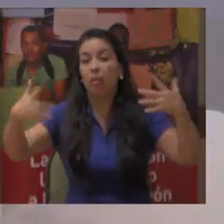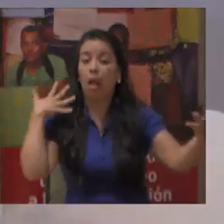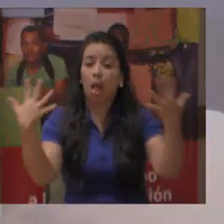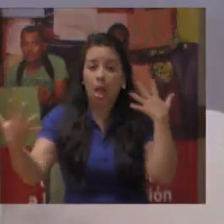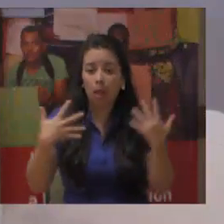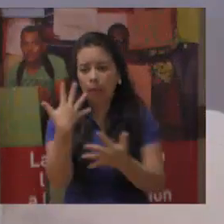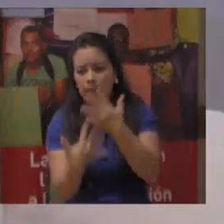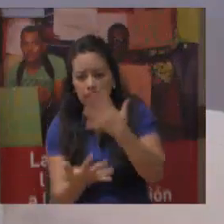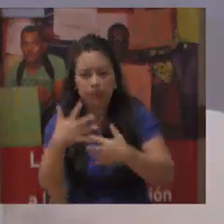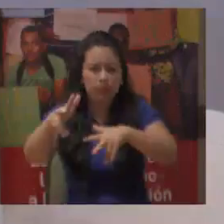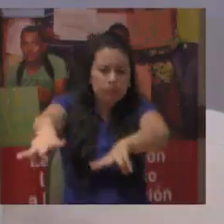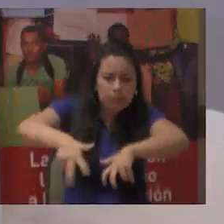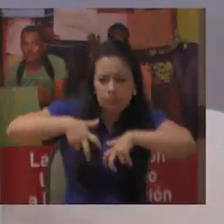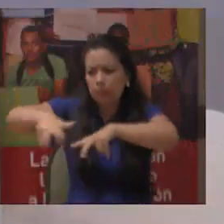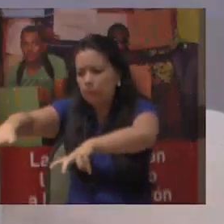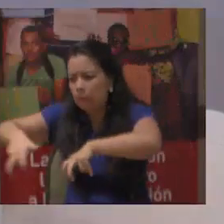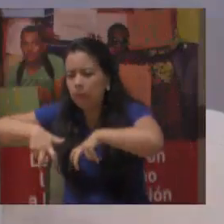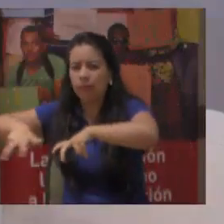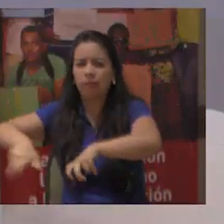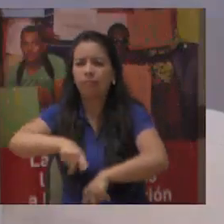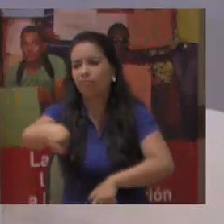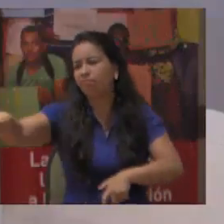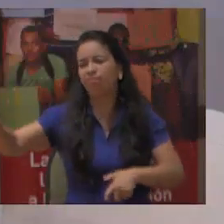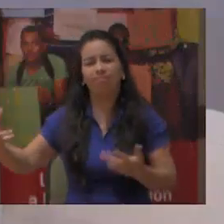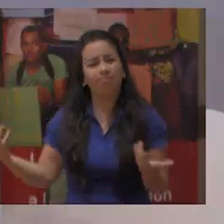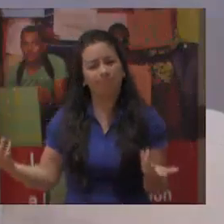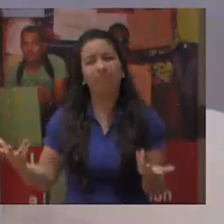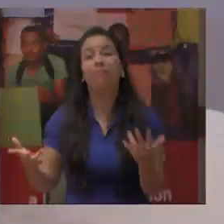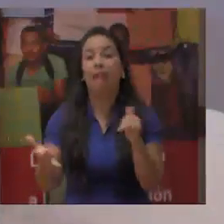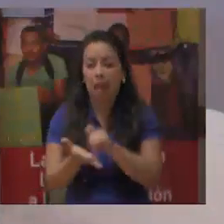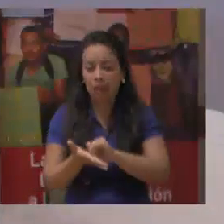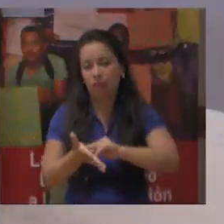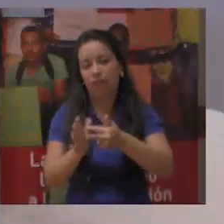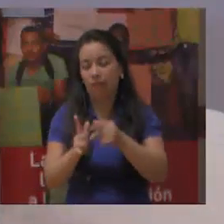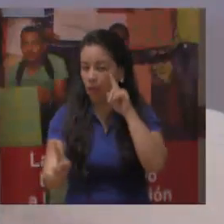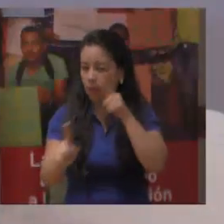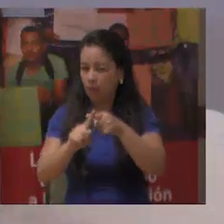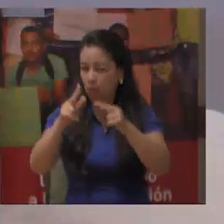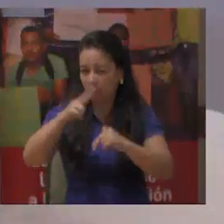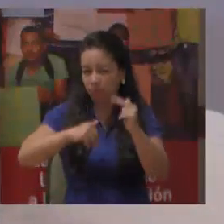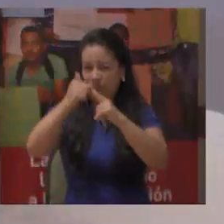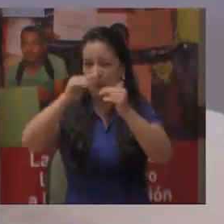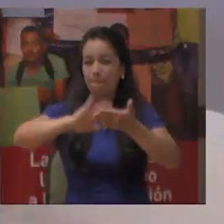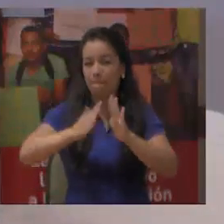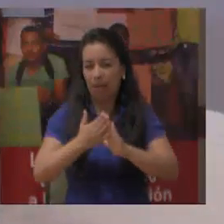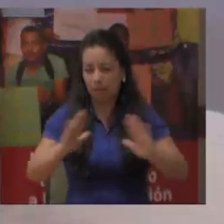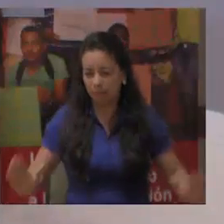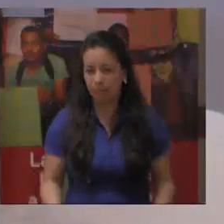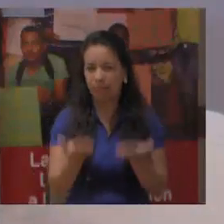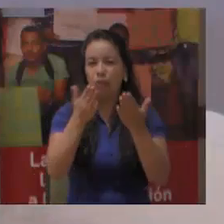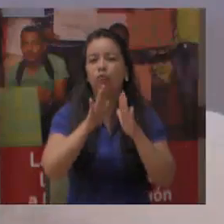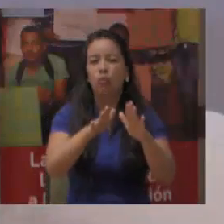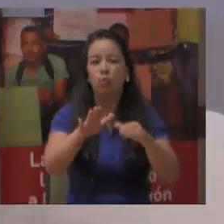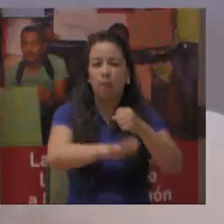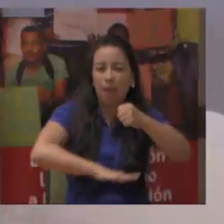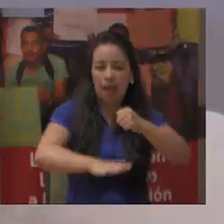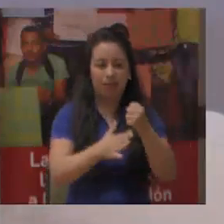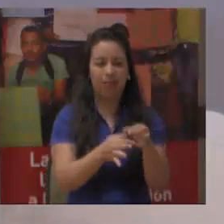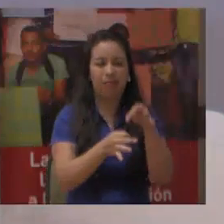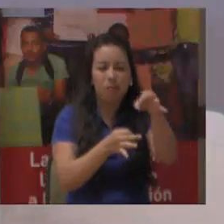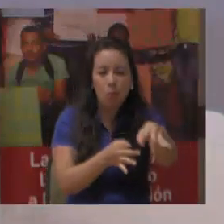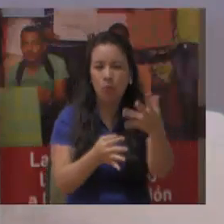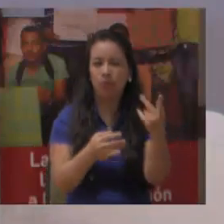ensucian las manos. Ahí está el reto de Valle en Paz, en construir paz desde la base, en construir paz desde el territorio, en generar